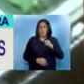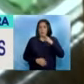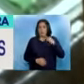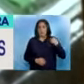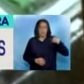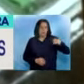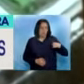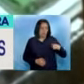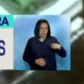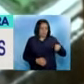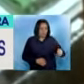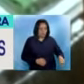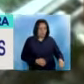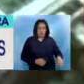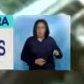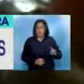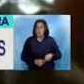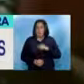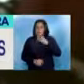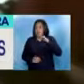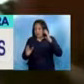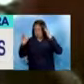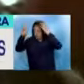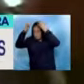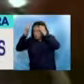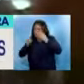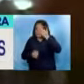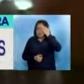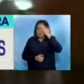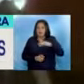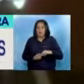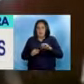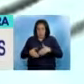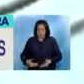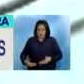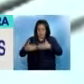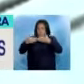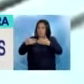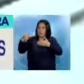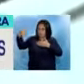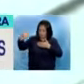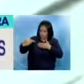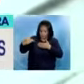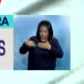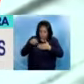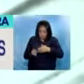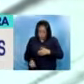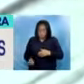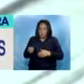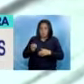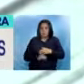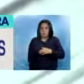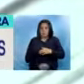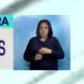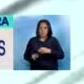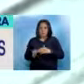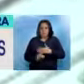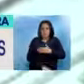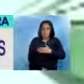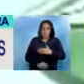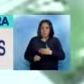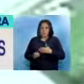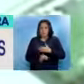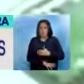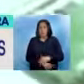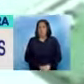su bolso a su cómplice, la mujer de moño, quien sabe que los estantes tapan la visibilidad de la cámara y comienza a cargar la ropa costosa